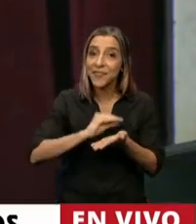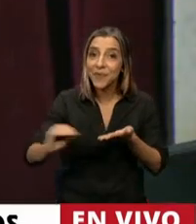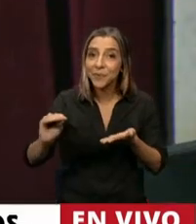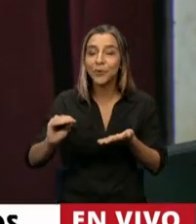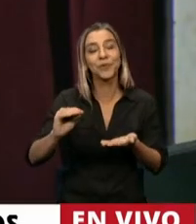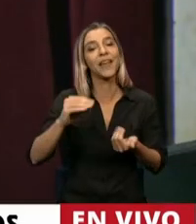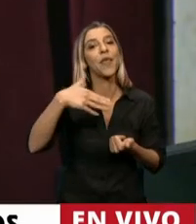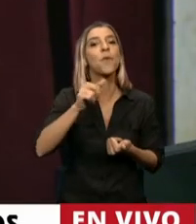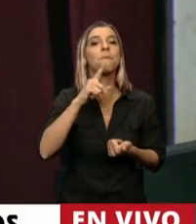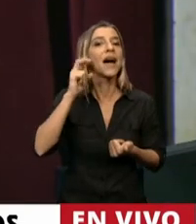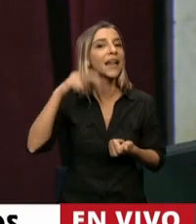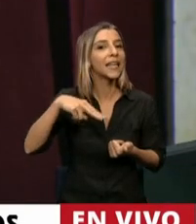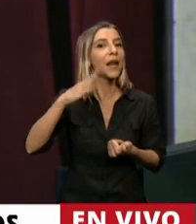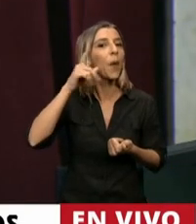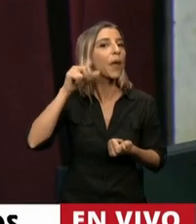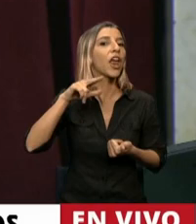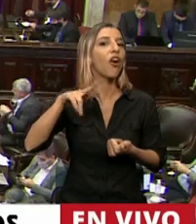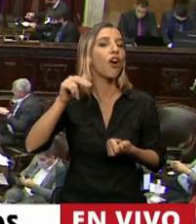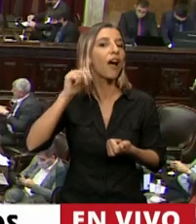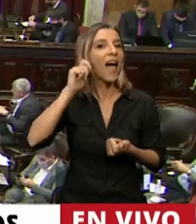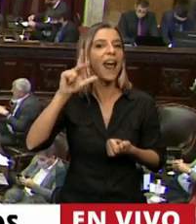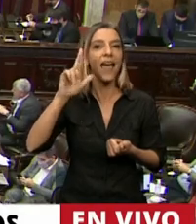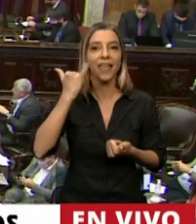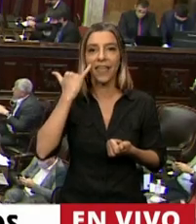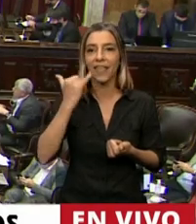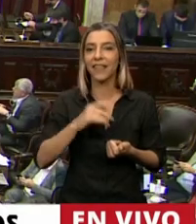Diputado Martín Verongaray.